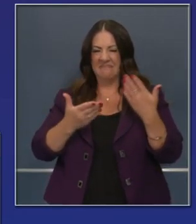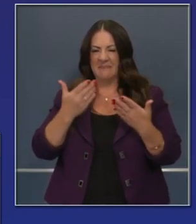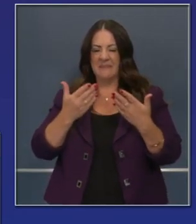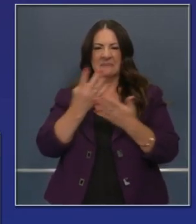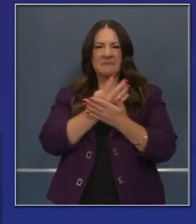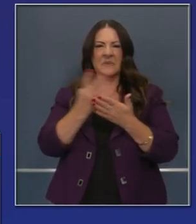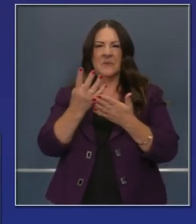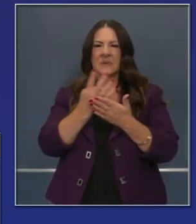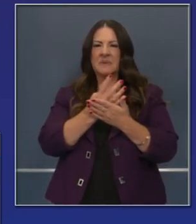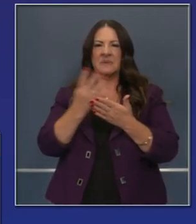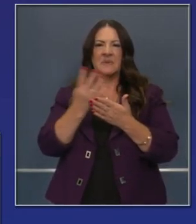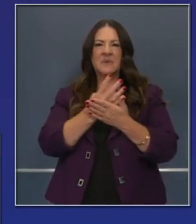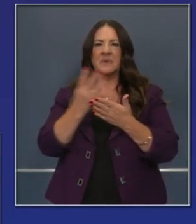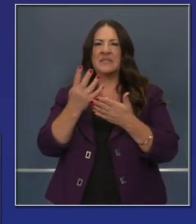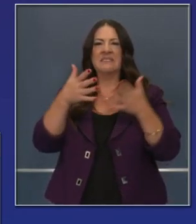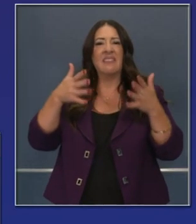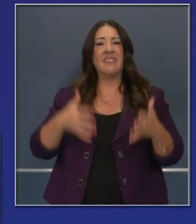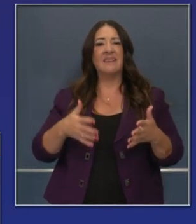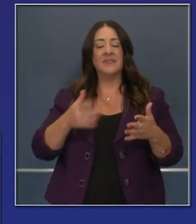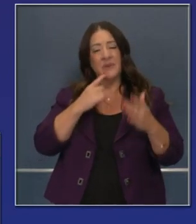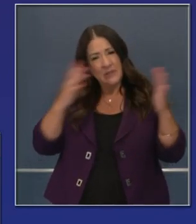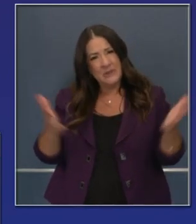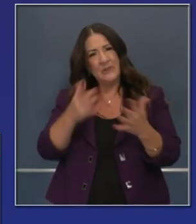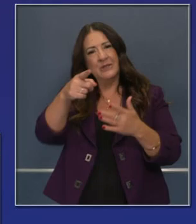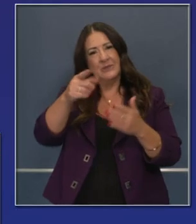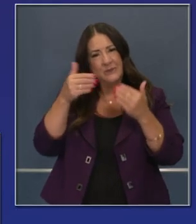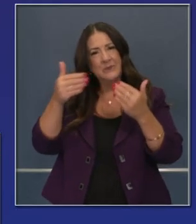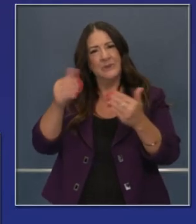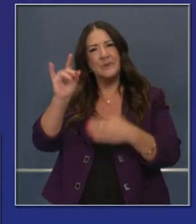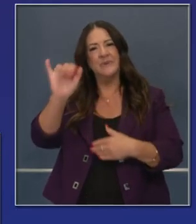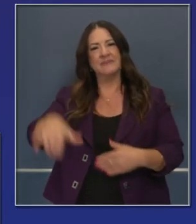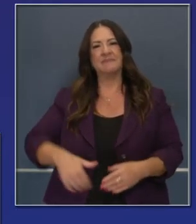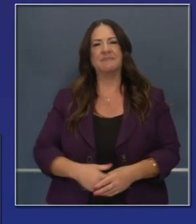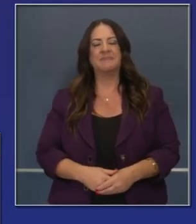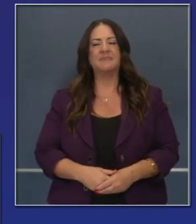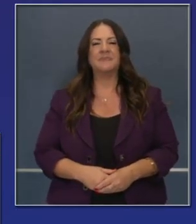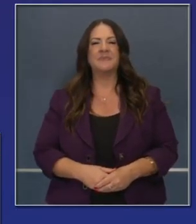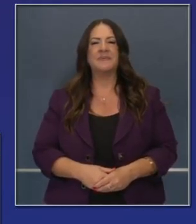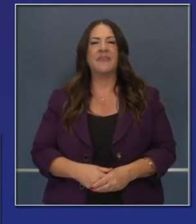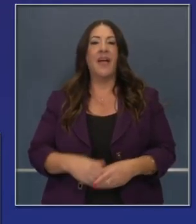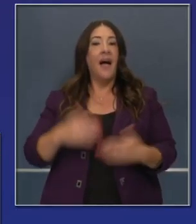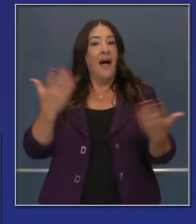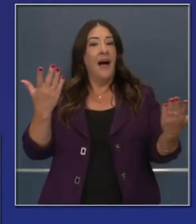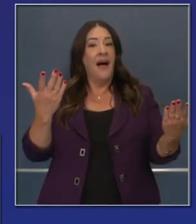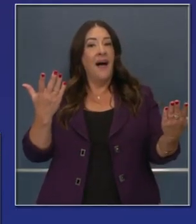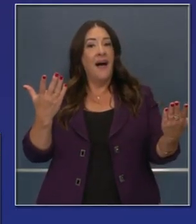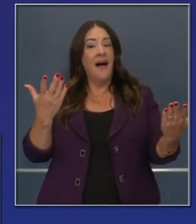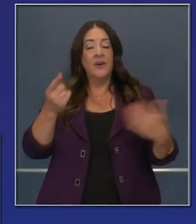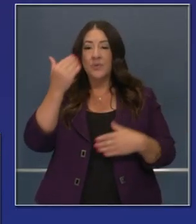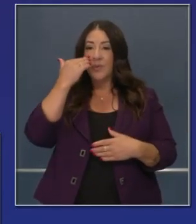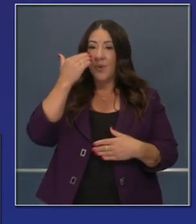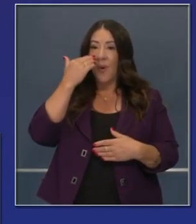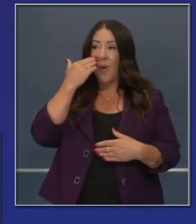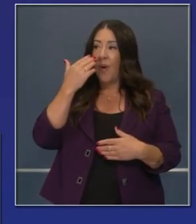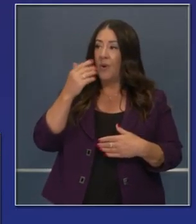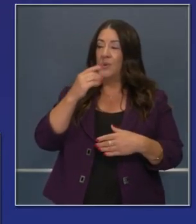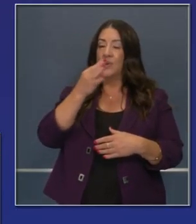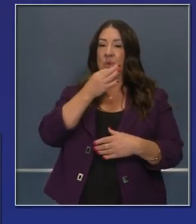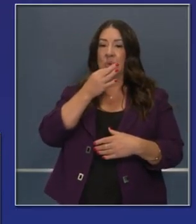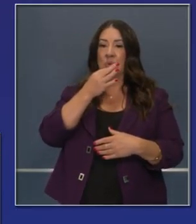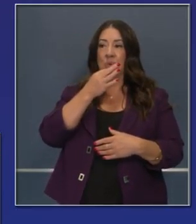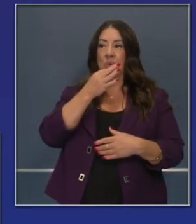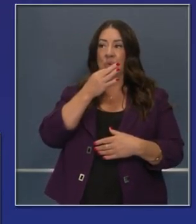el censo, así que hay que hacerlo por el bien de todos. Hablando de número de semanas que nos